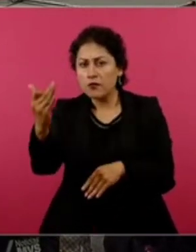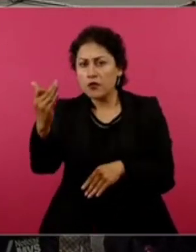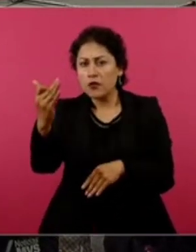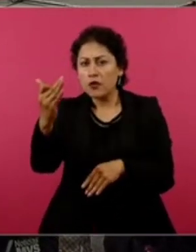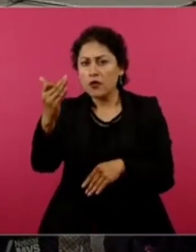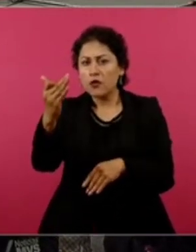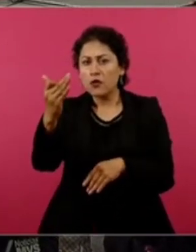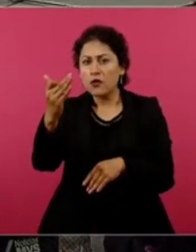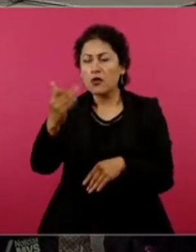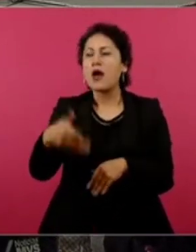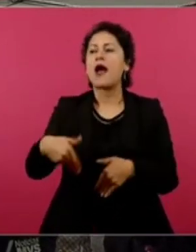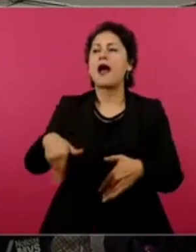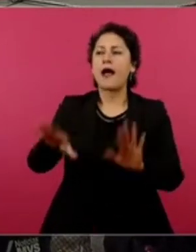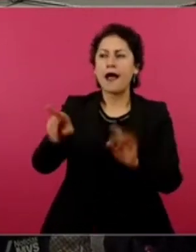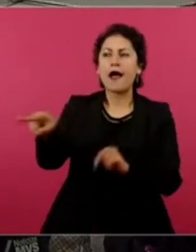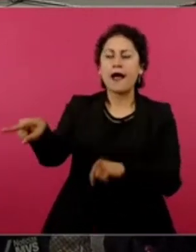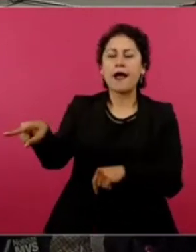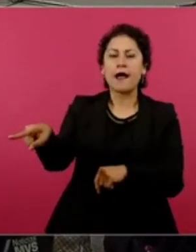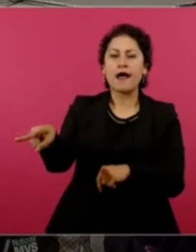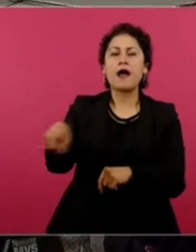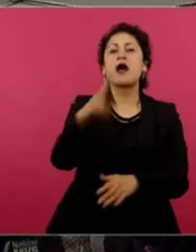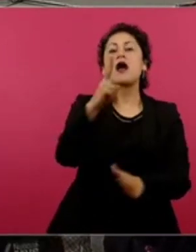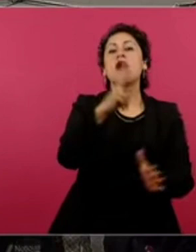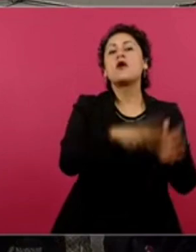Ah, bueno, del 15